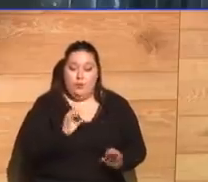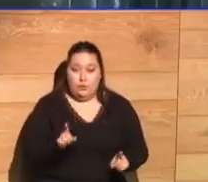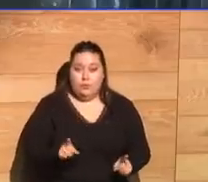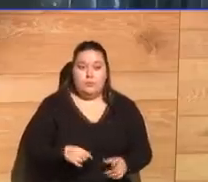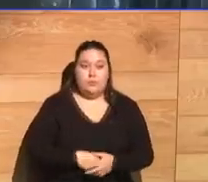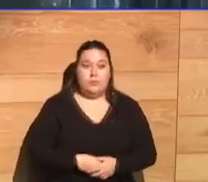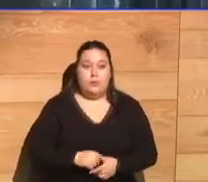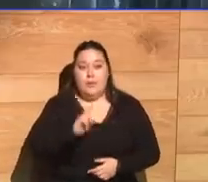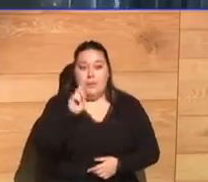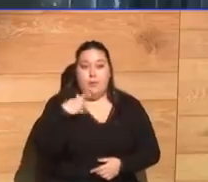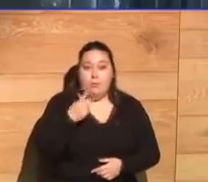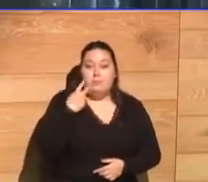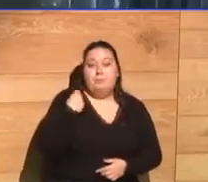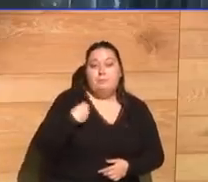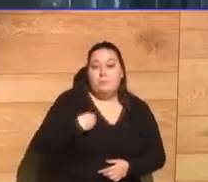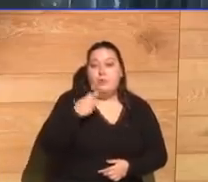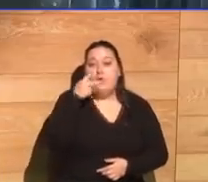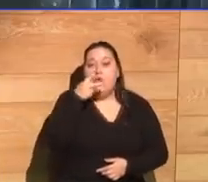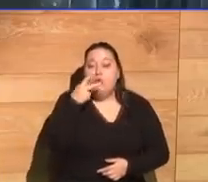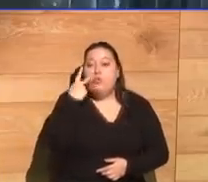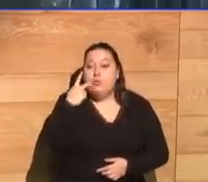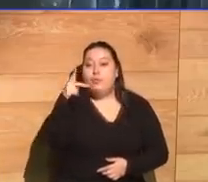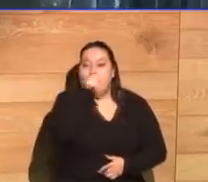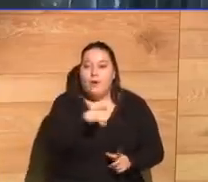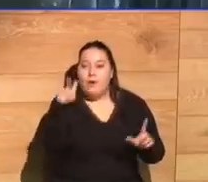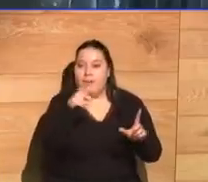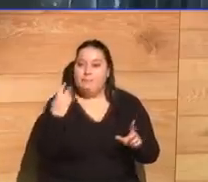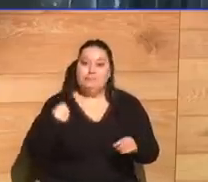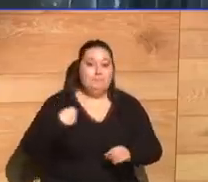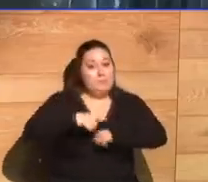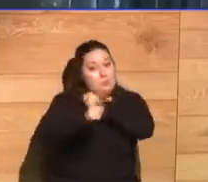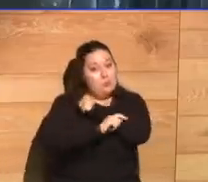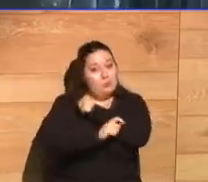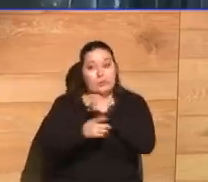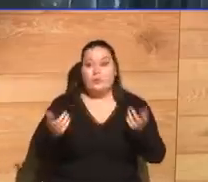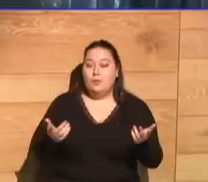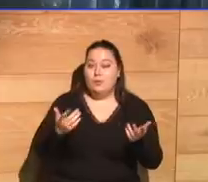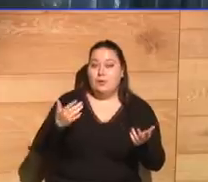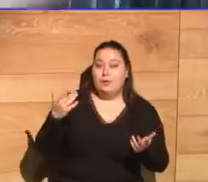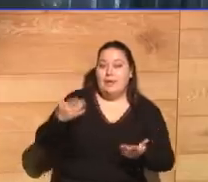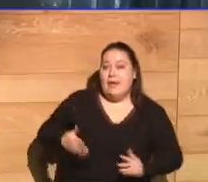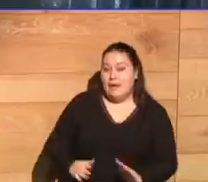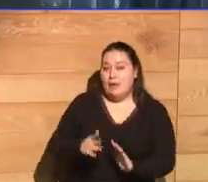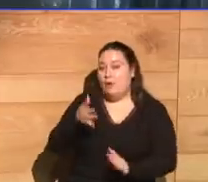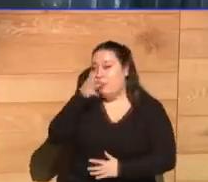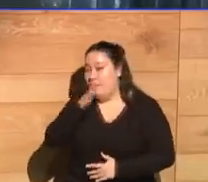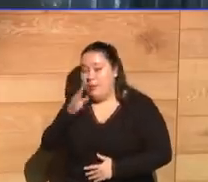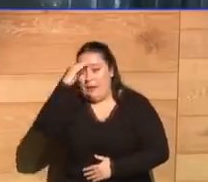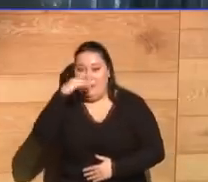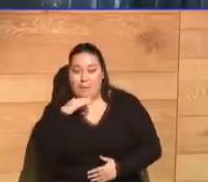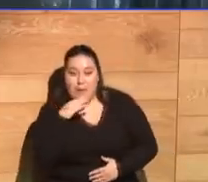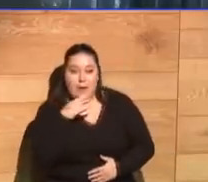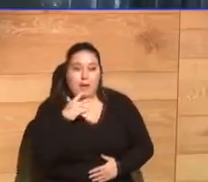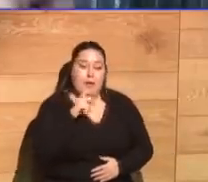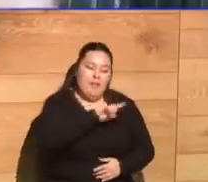empiezan a filmar dos películas al mismo tiempo porque intentan hacer de nuevo el truco. El hijo demanda al padre, Peter Spengler demanda a los